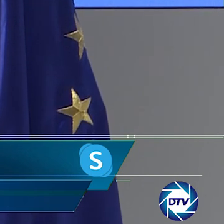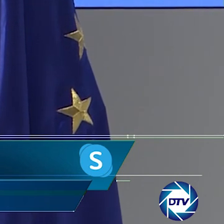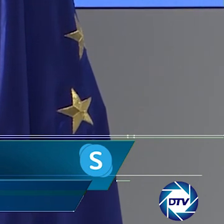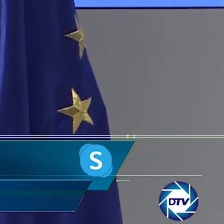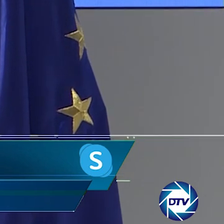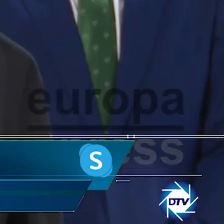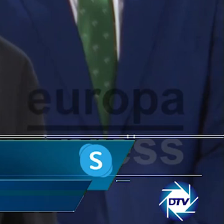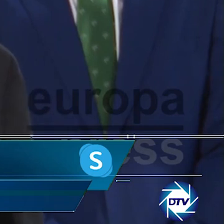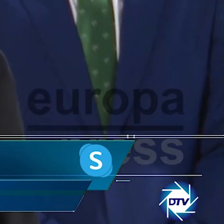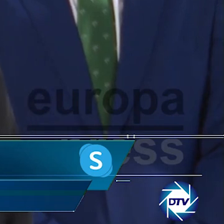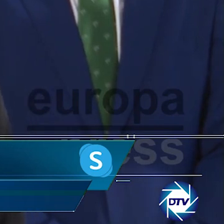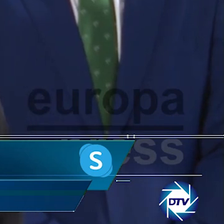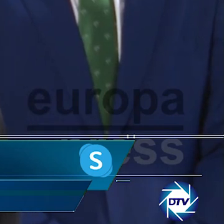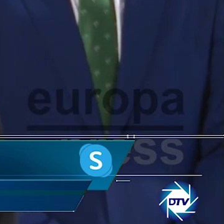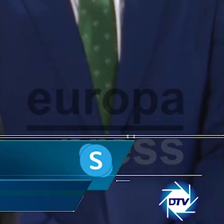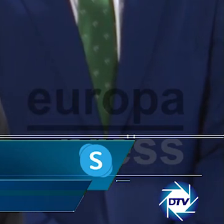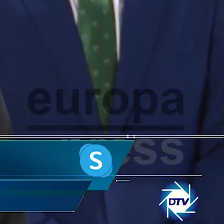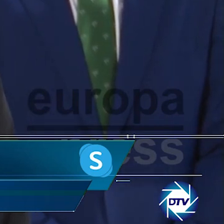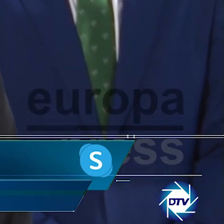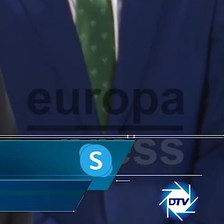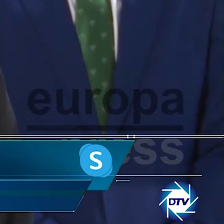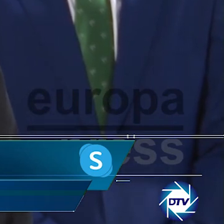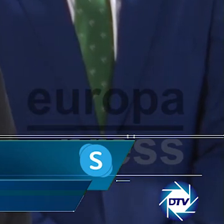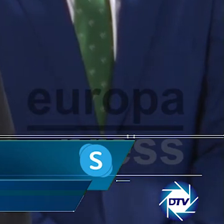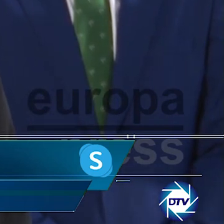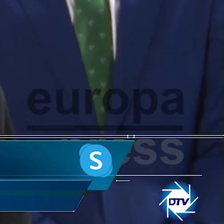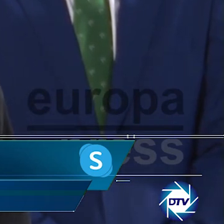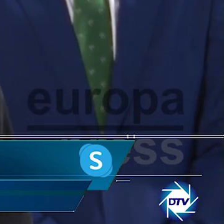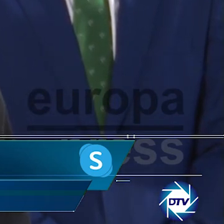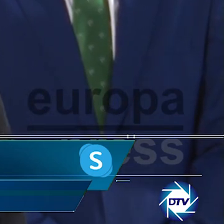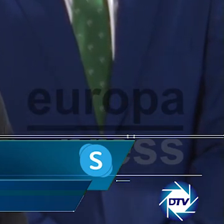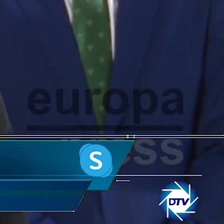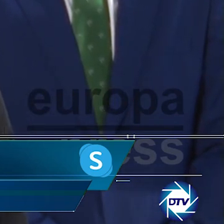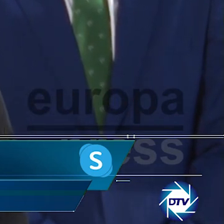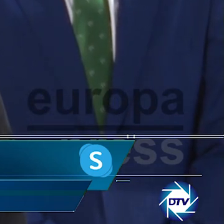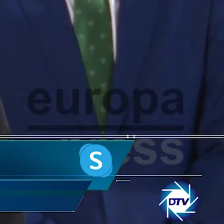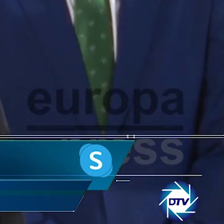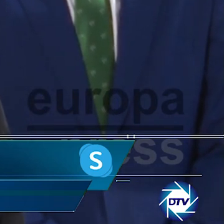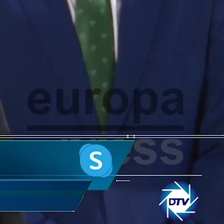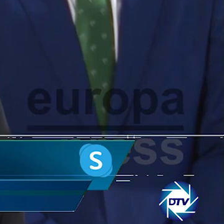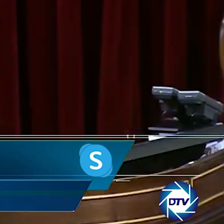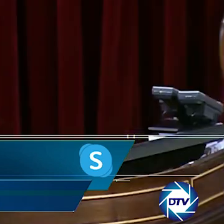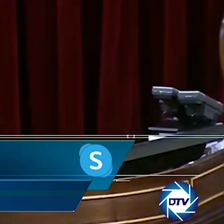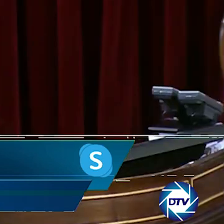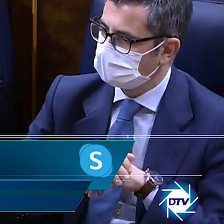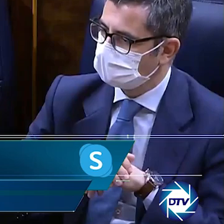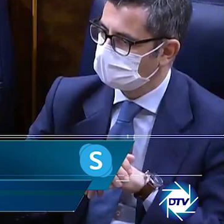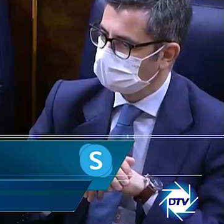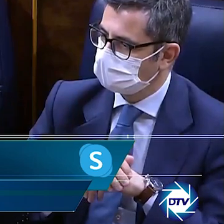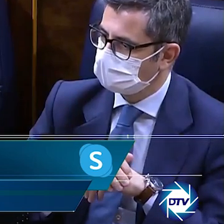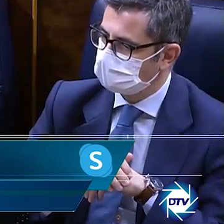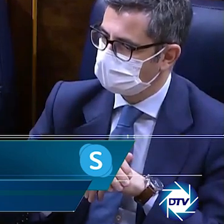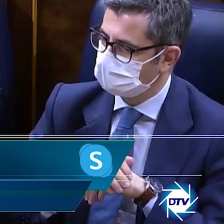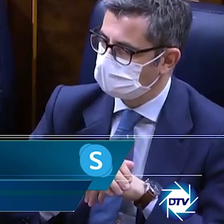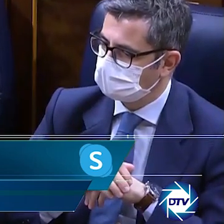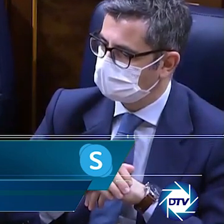del Gobierno y del propio presidente. Y la verdad es que lo que es evidente con ese documento en la mano